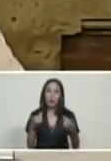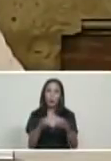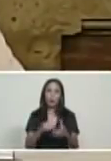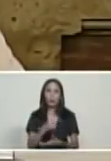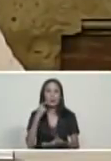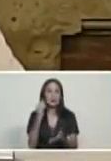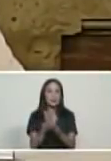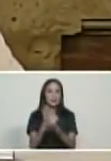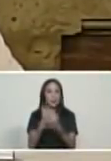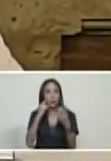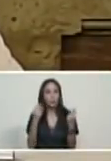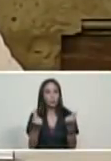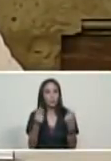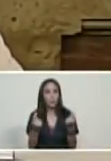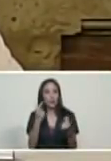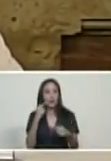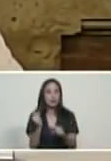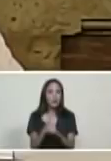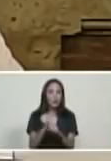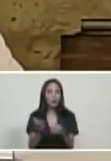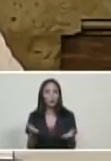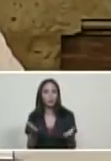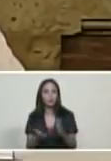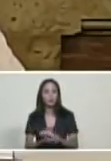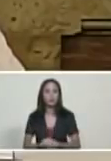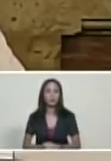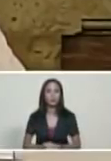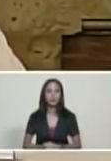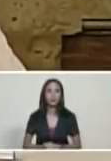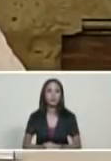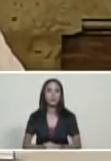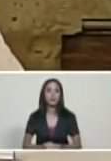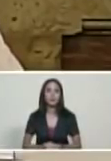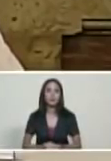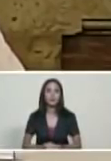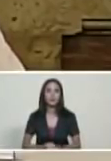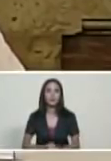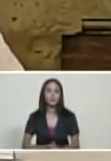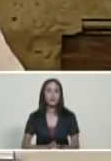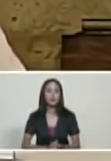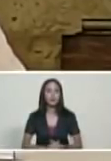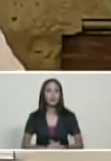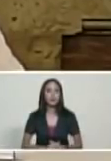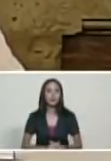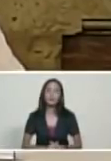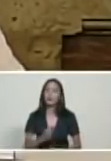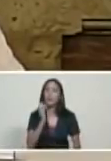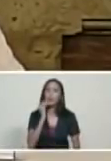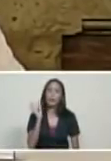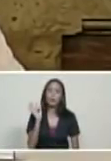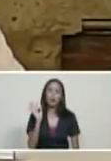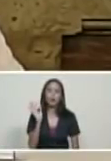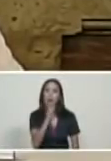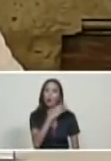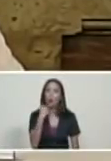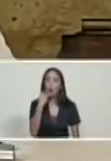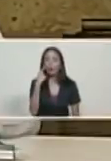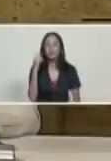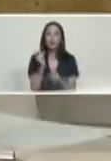siempre activa en la primera línea. Fíjense ustedes, por ejemplo, un joven beneficiario de chamba